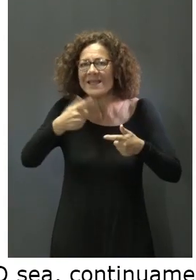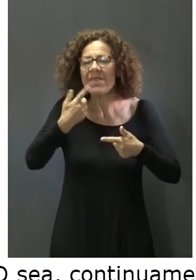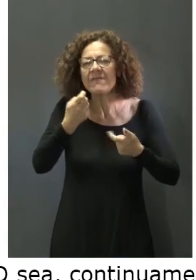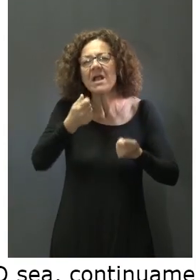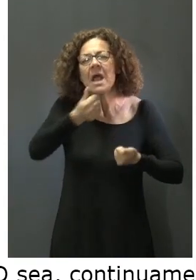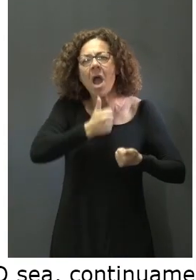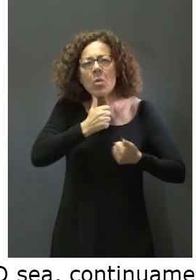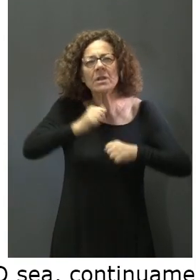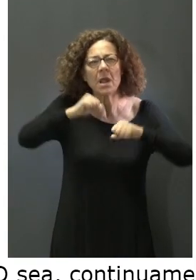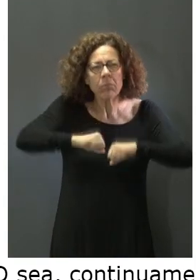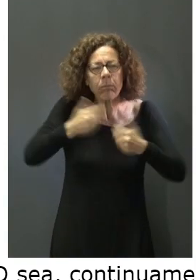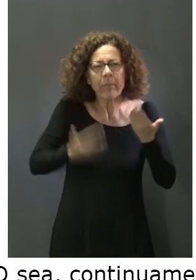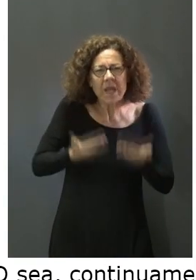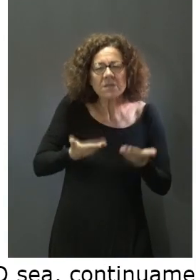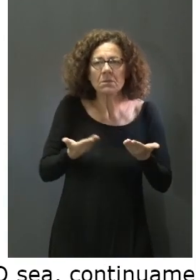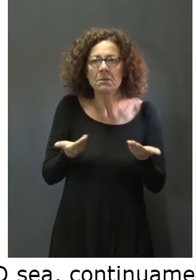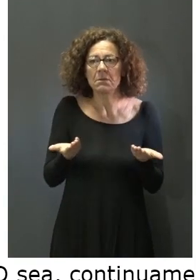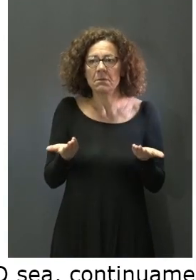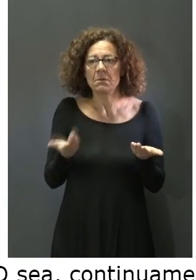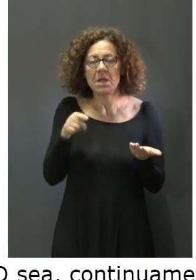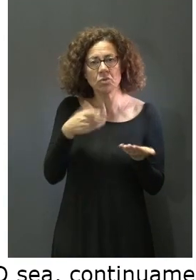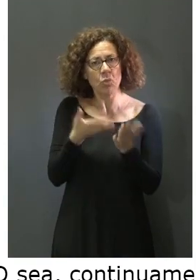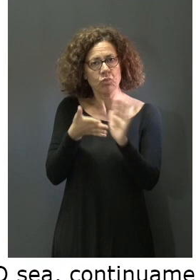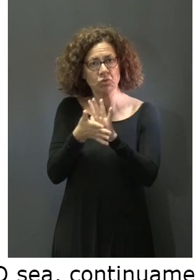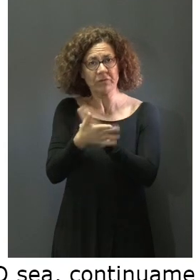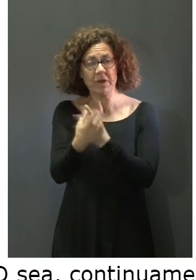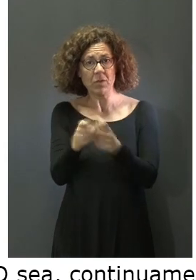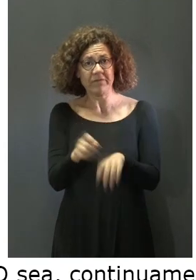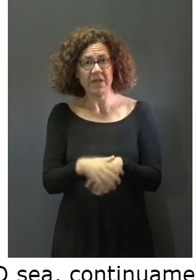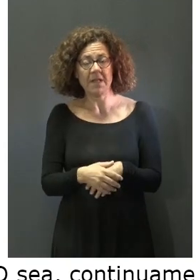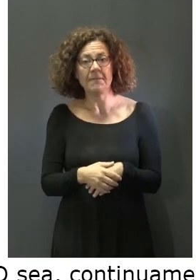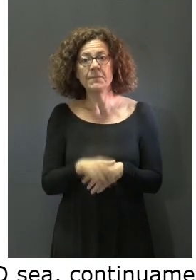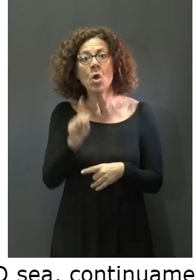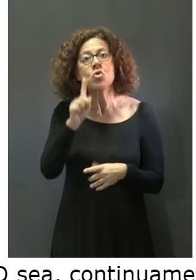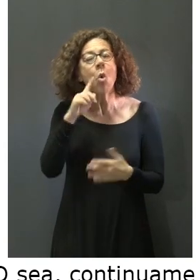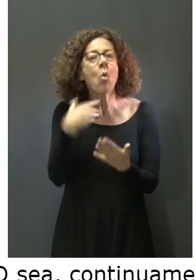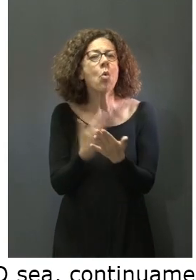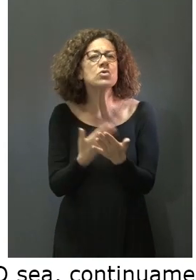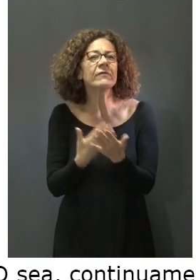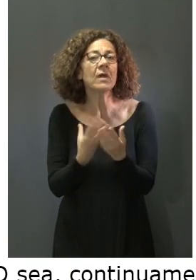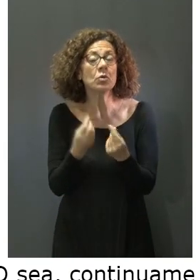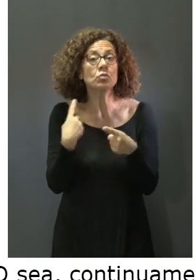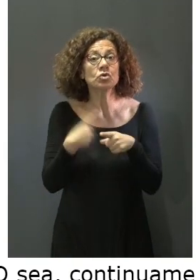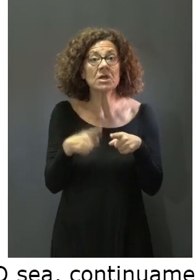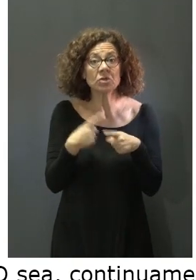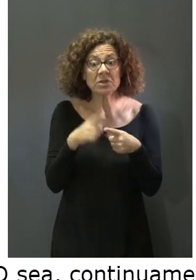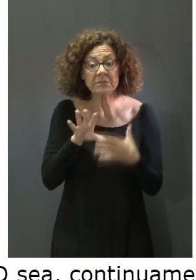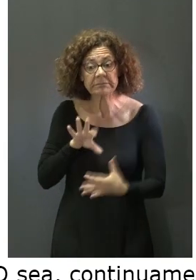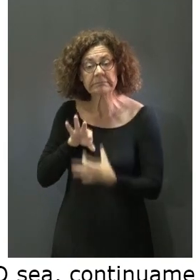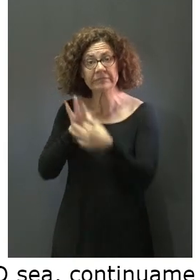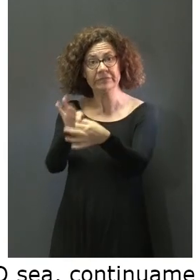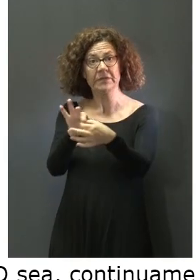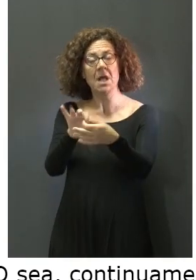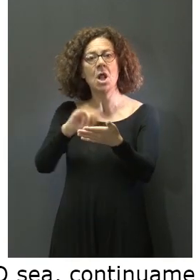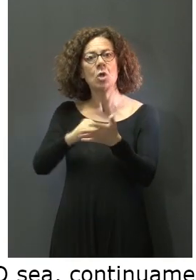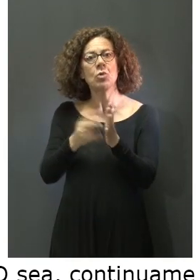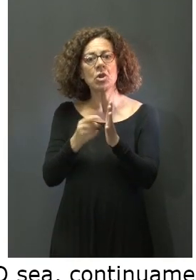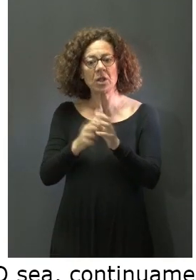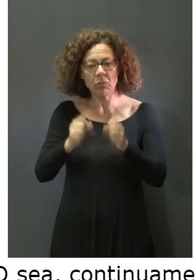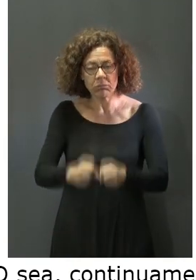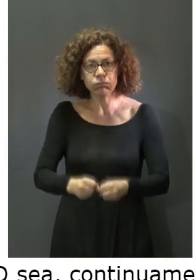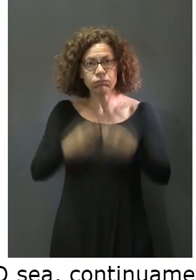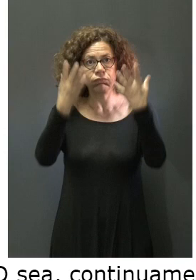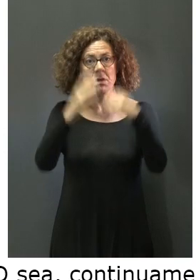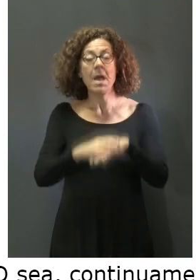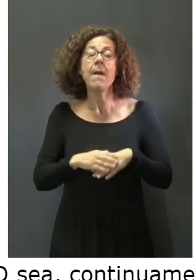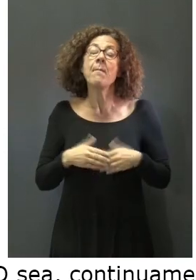unos momentos, unos esfuerzos sociales, etcétera, etcétera. No justificamos muchas otras cosas que tienen que ver con el proyecto del edificio, ¿no?